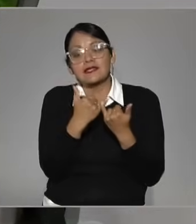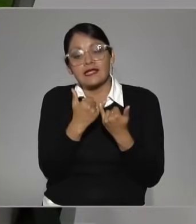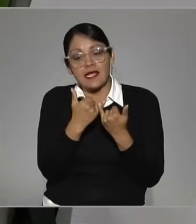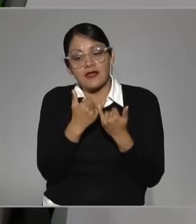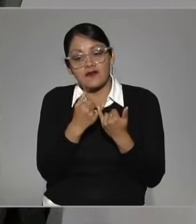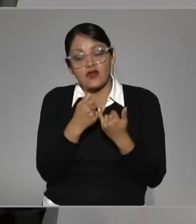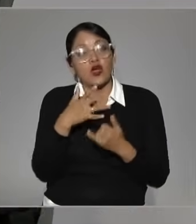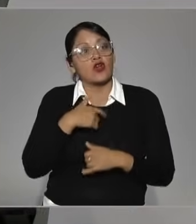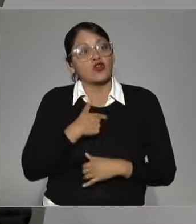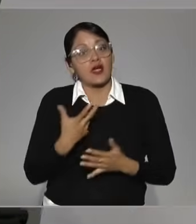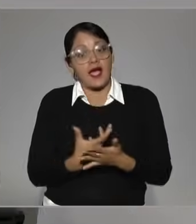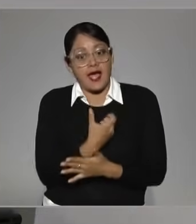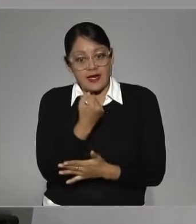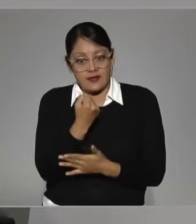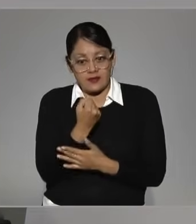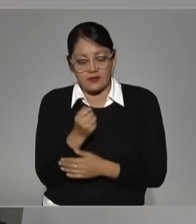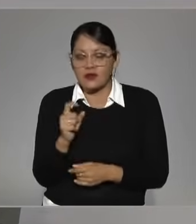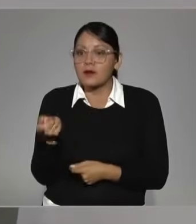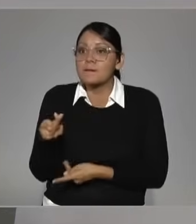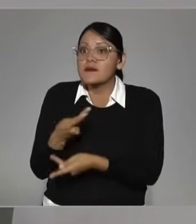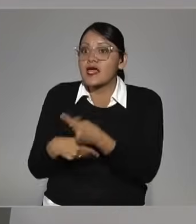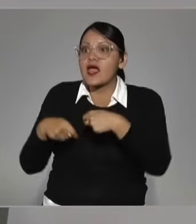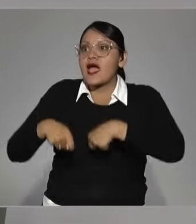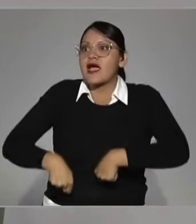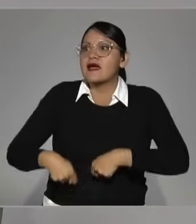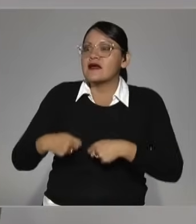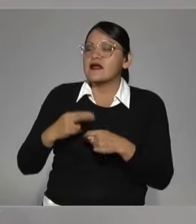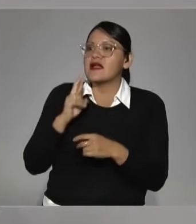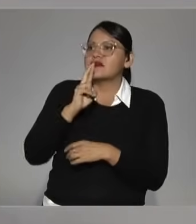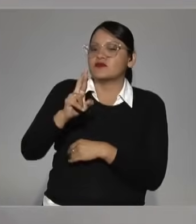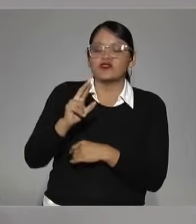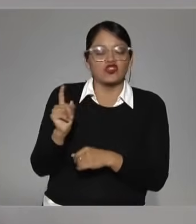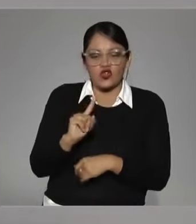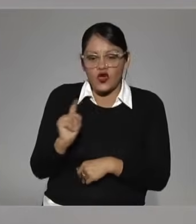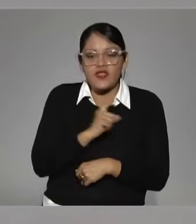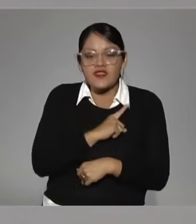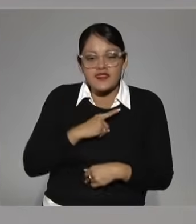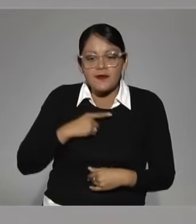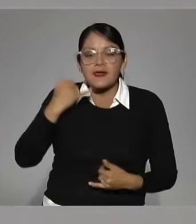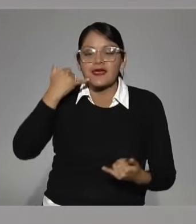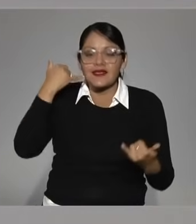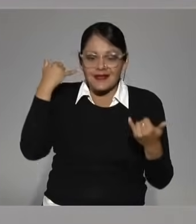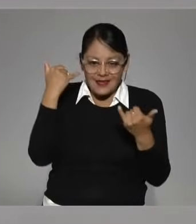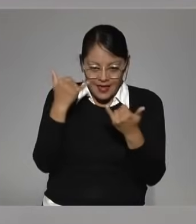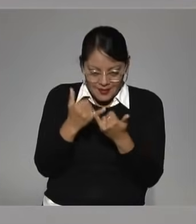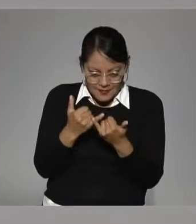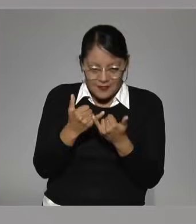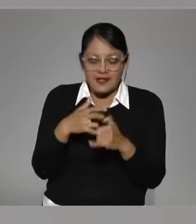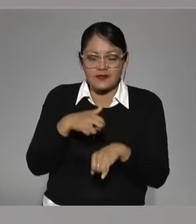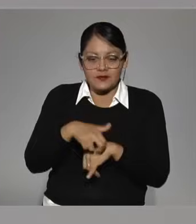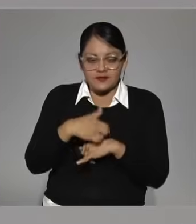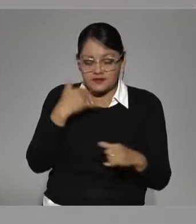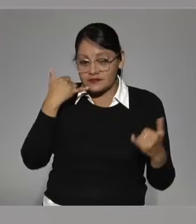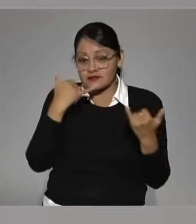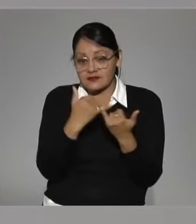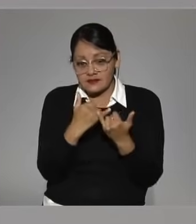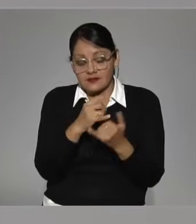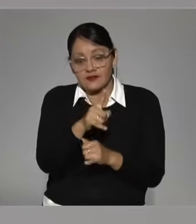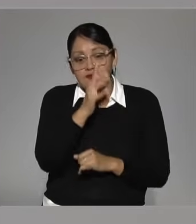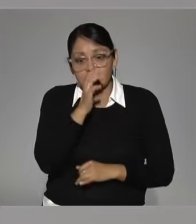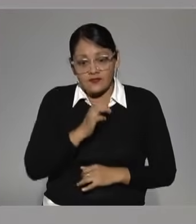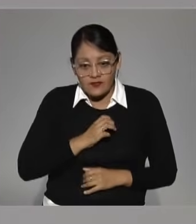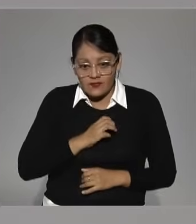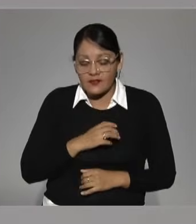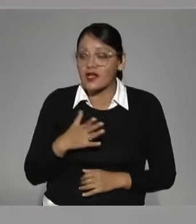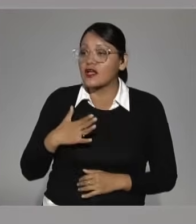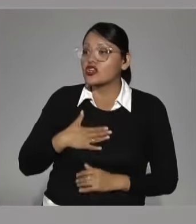es ganador, no vaya a venir a dar la respuesta aquí afuera, sino que tiene que llamar por teléfono, le van a contestar, usted va a